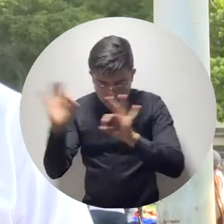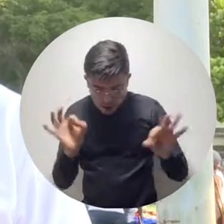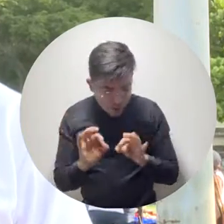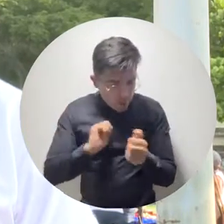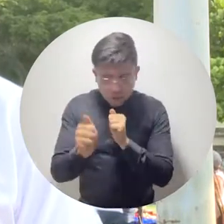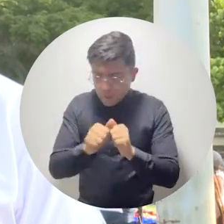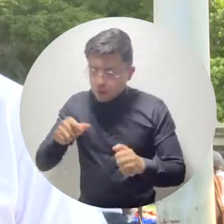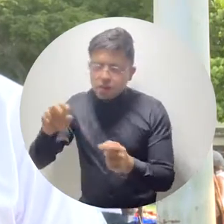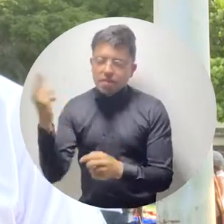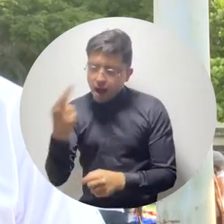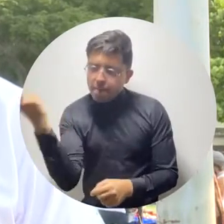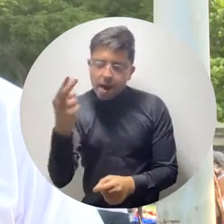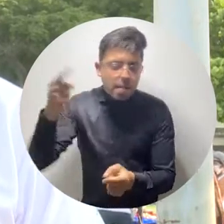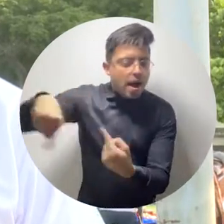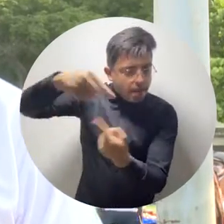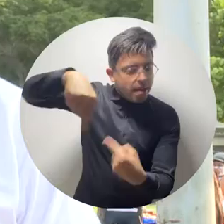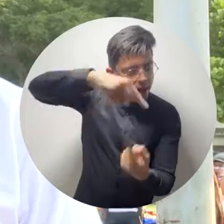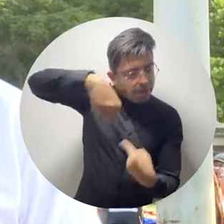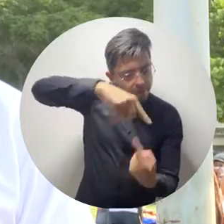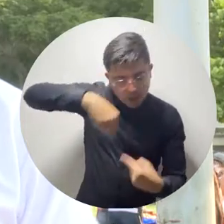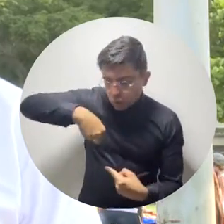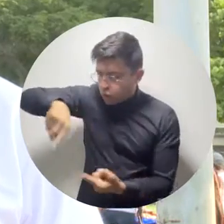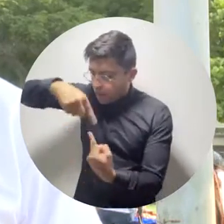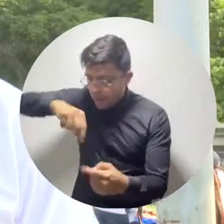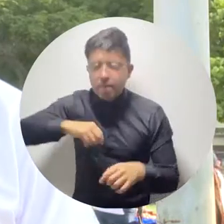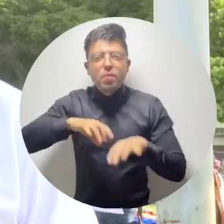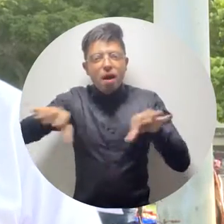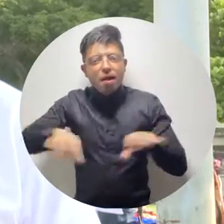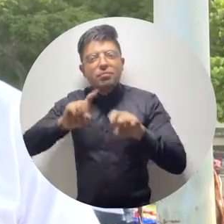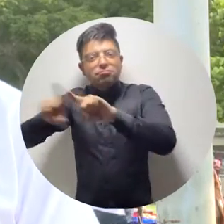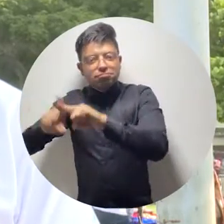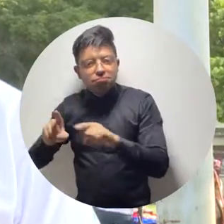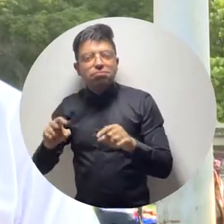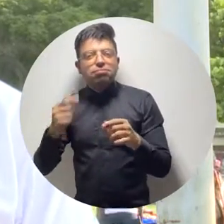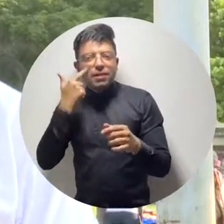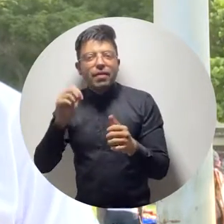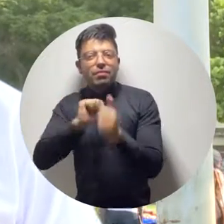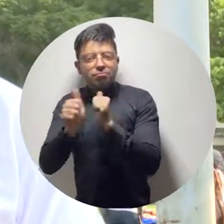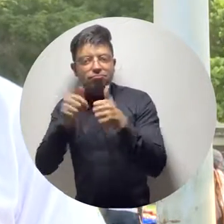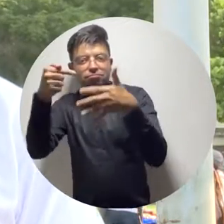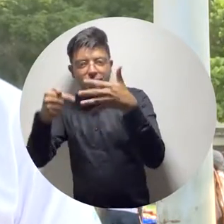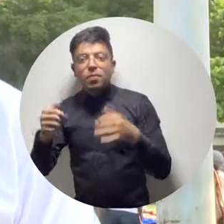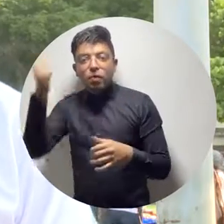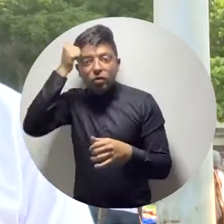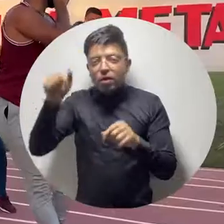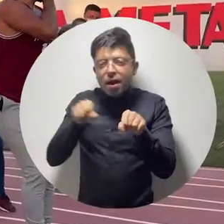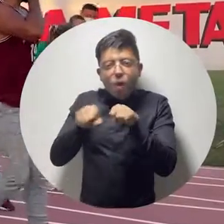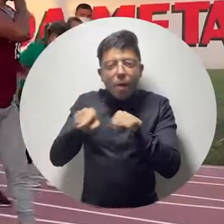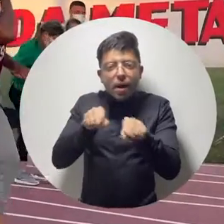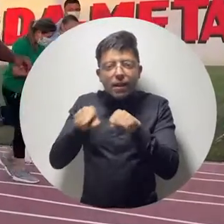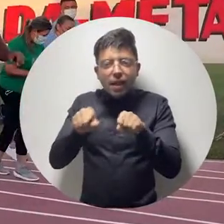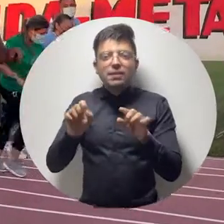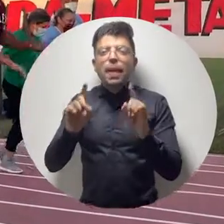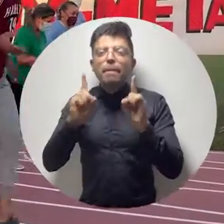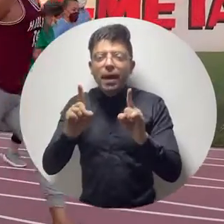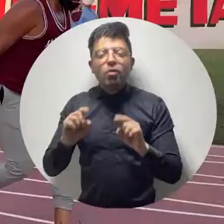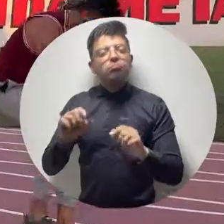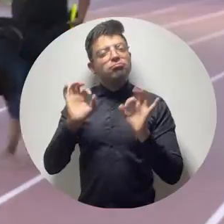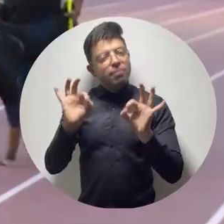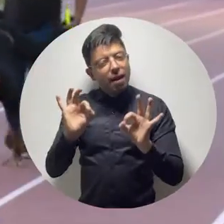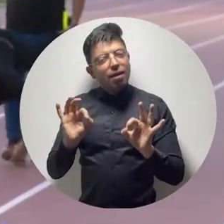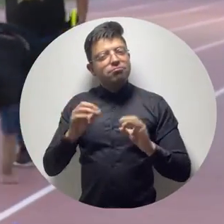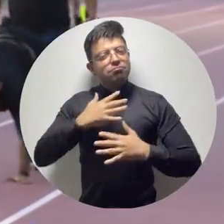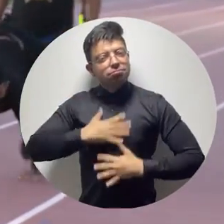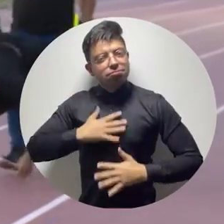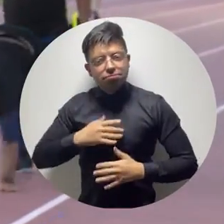un circuito de distintos ejercicios y actividades para que los profesores hagan una competencia sana entre ellos